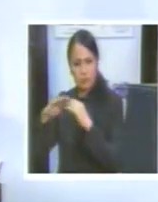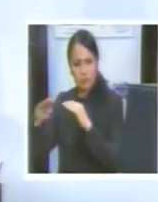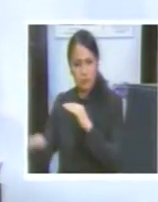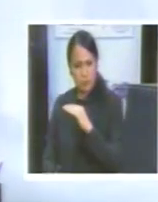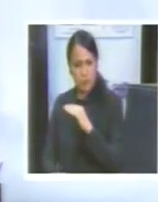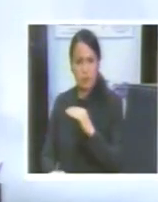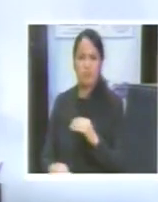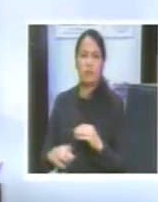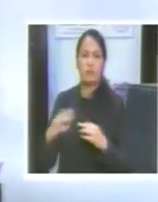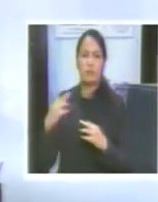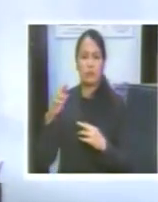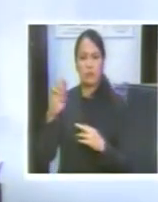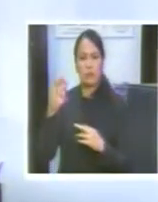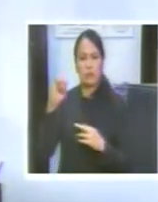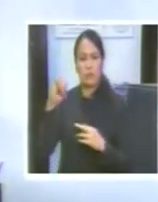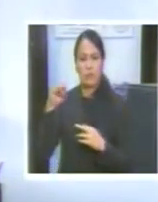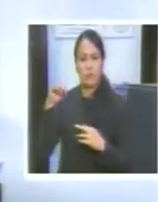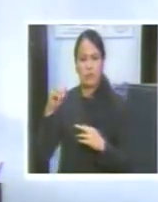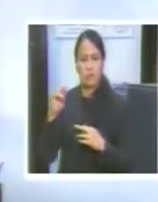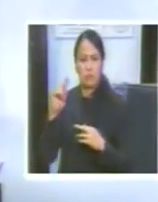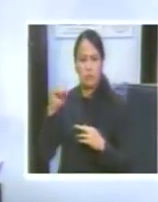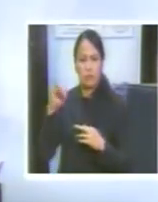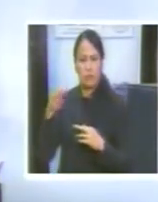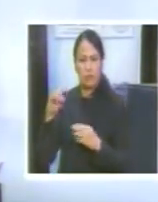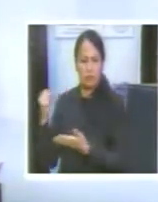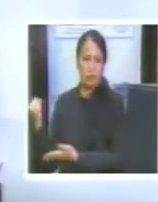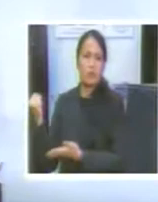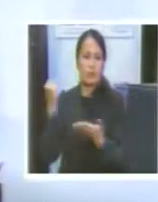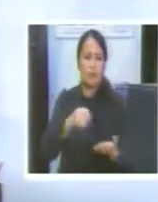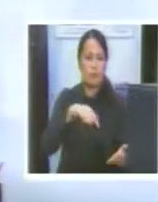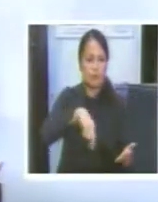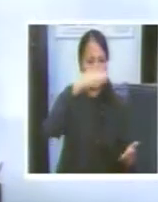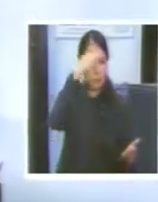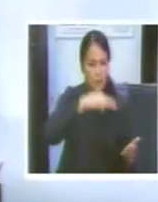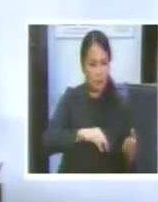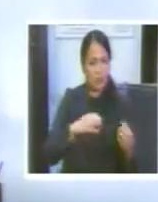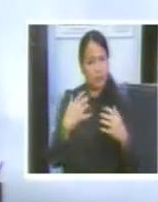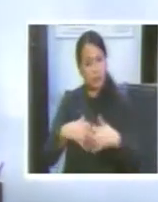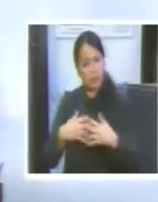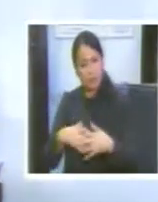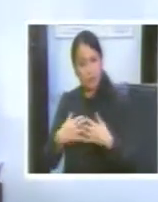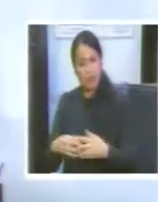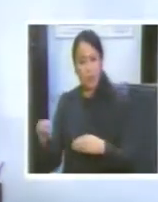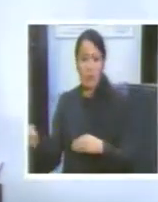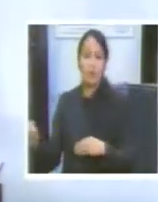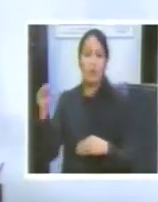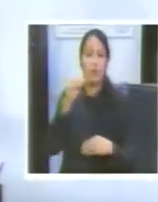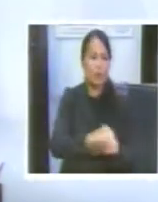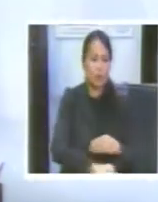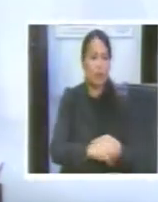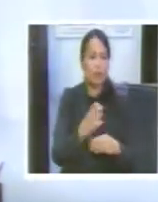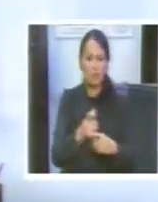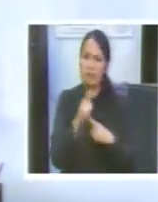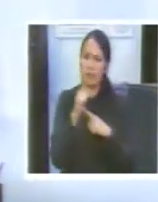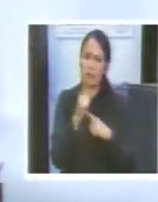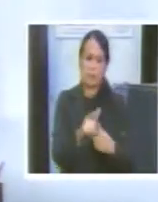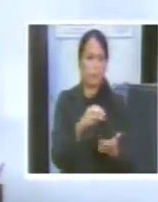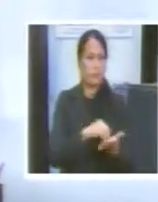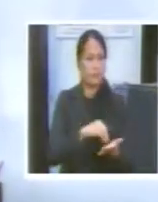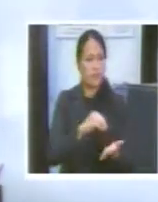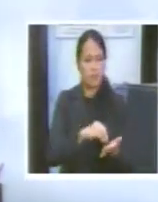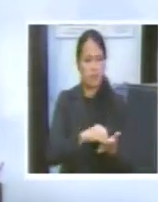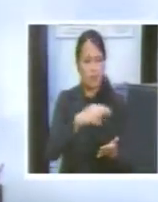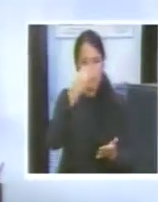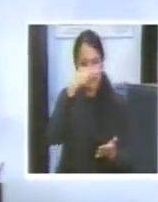que mantienen inversiones considerables en México o importantes empresas, seguirán siendo importantes aliados para